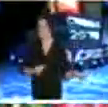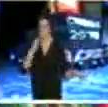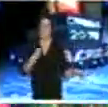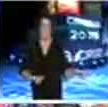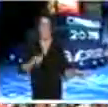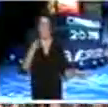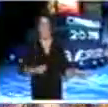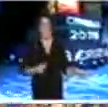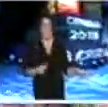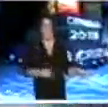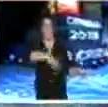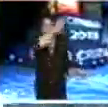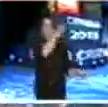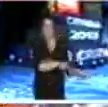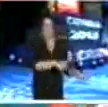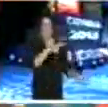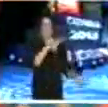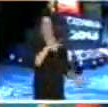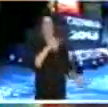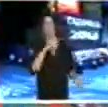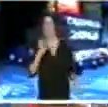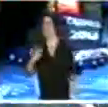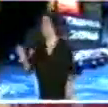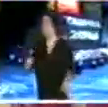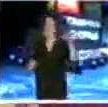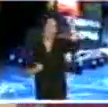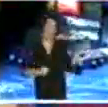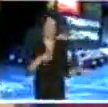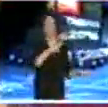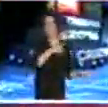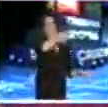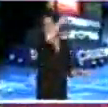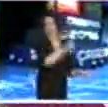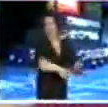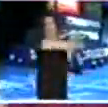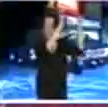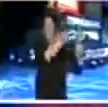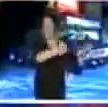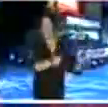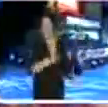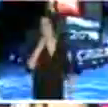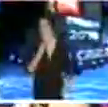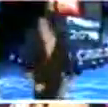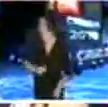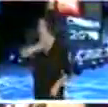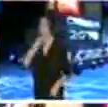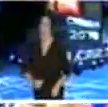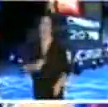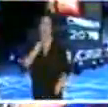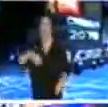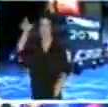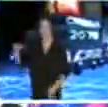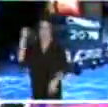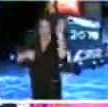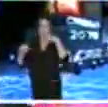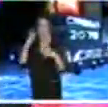pan. Gladys Woman, nuestra concejal, que está más buena, Dios, que el pan. Mi Julia Robert,